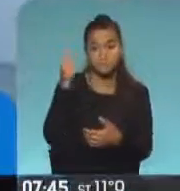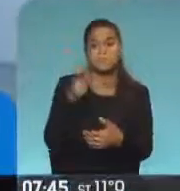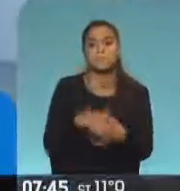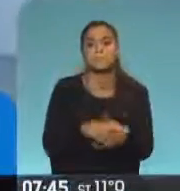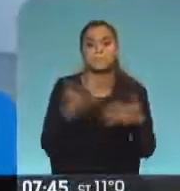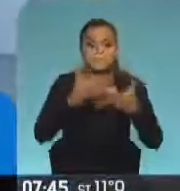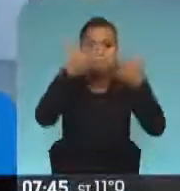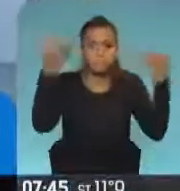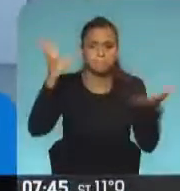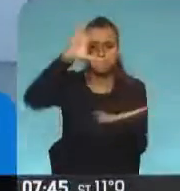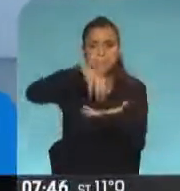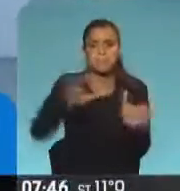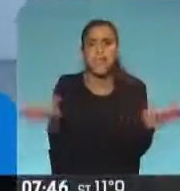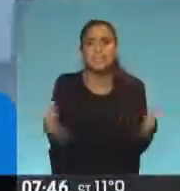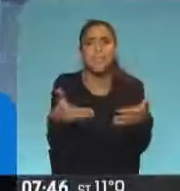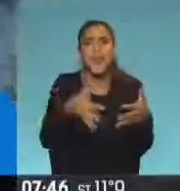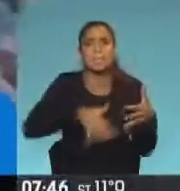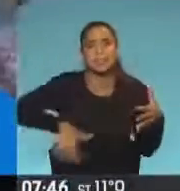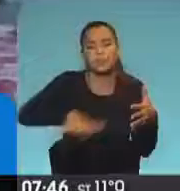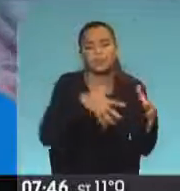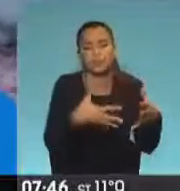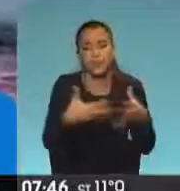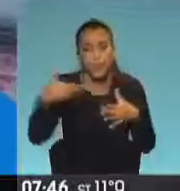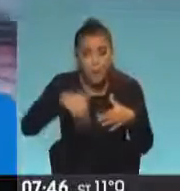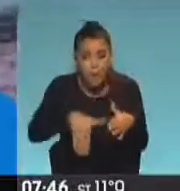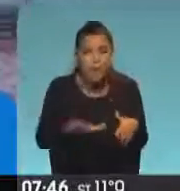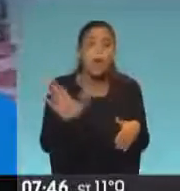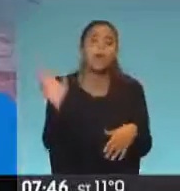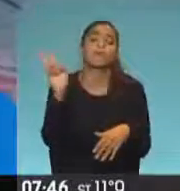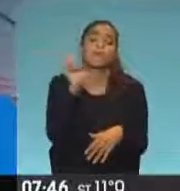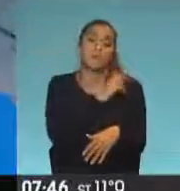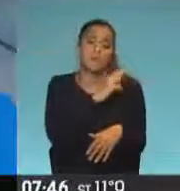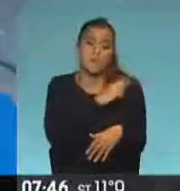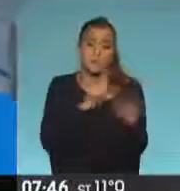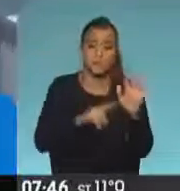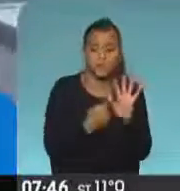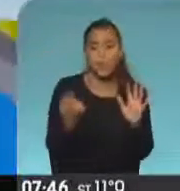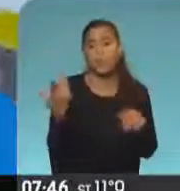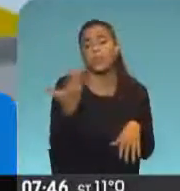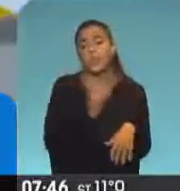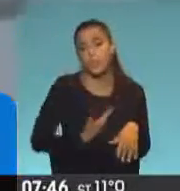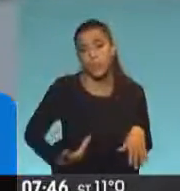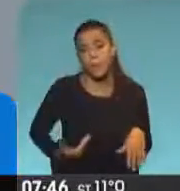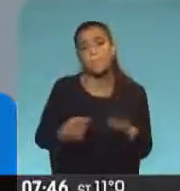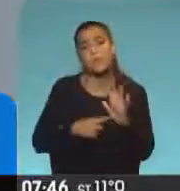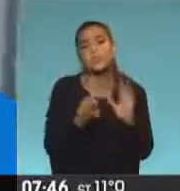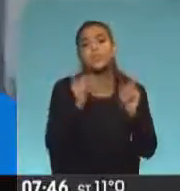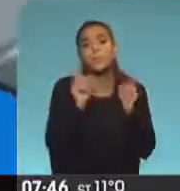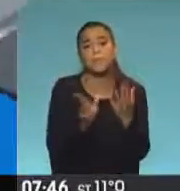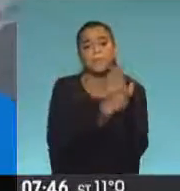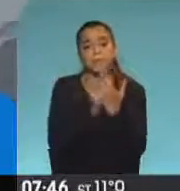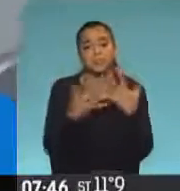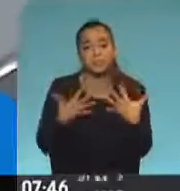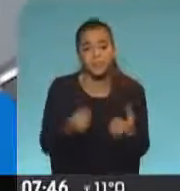gran centro de aislamiento que va a inaugurar el minuto nada más el jefe de la ciudad el jefe de gobierno porteño también con el ministro de salud del